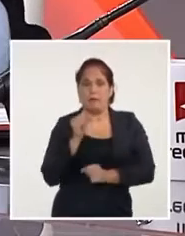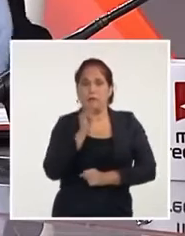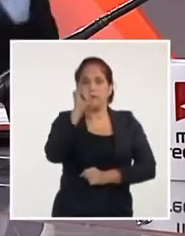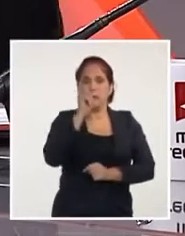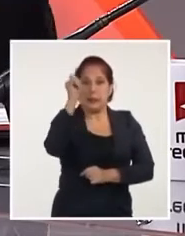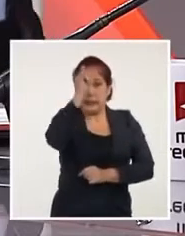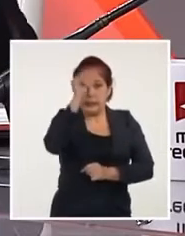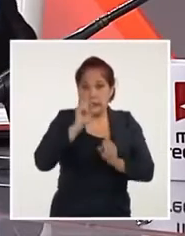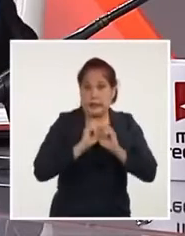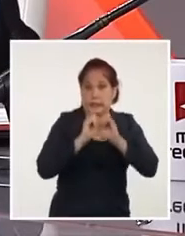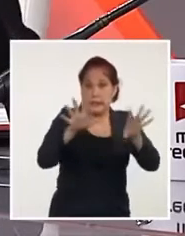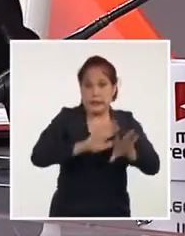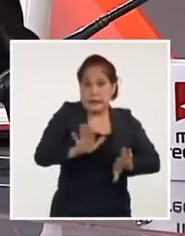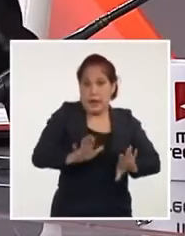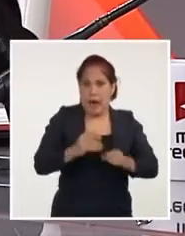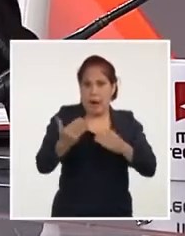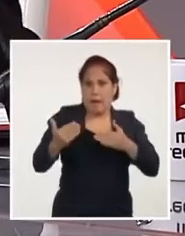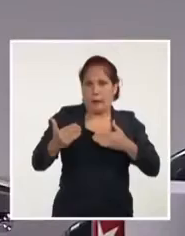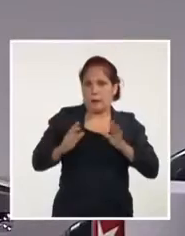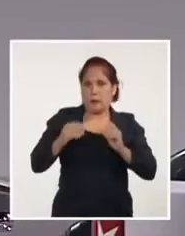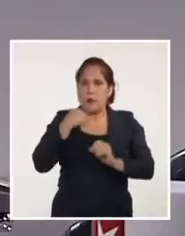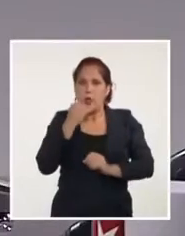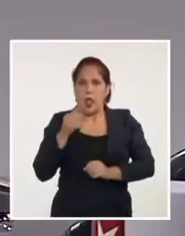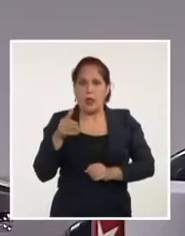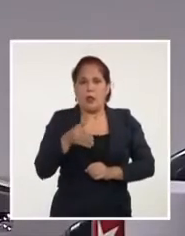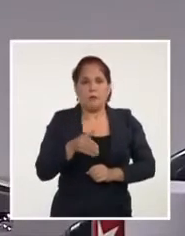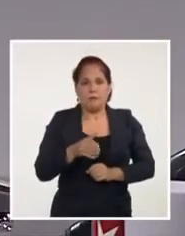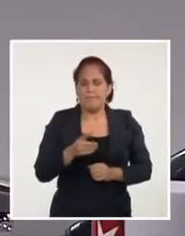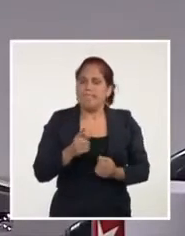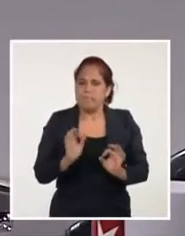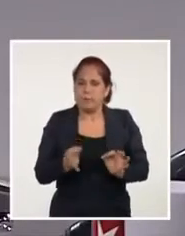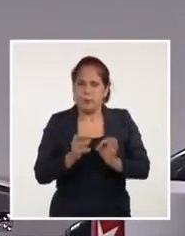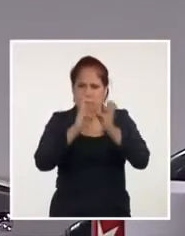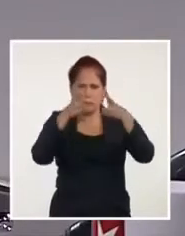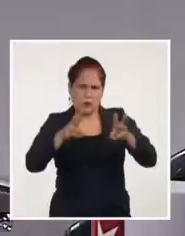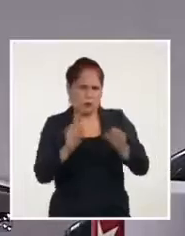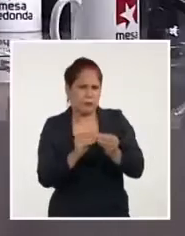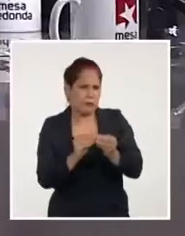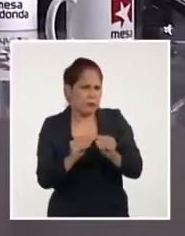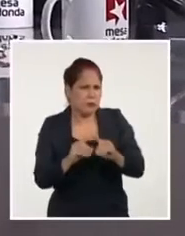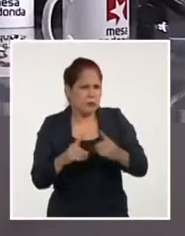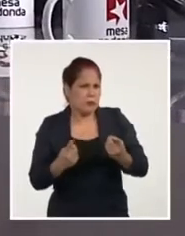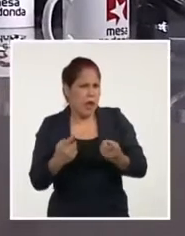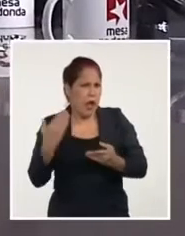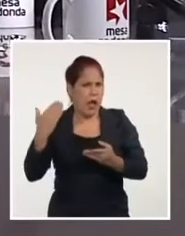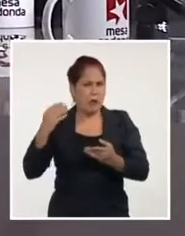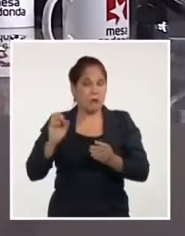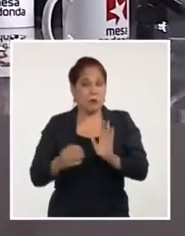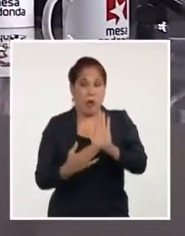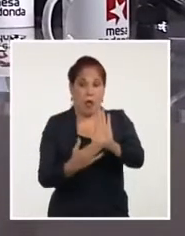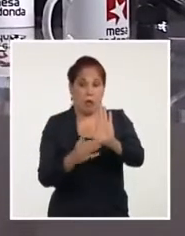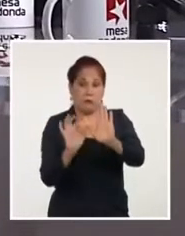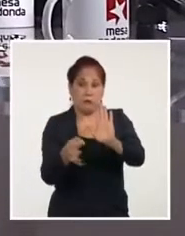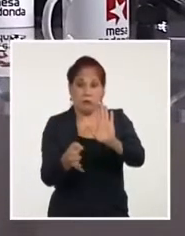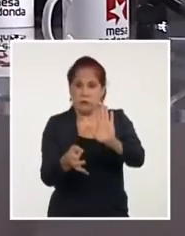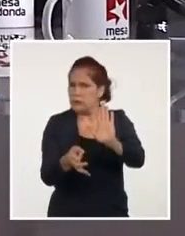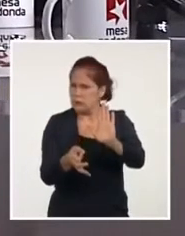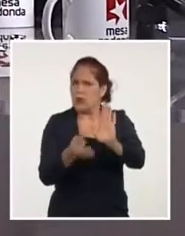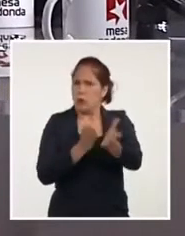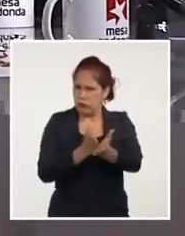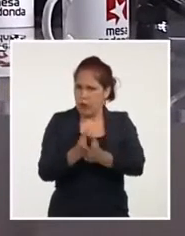de odio que se han multiplicado por miles en las redes en estos últimos días tengan presencia, sigan